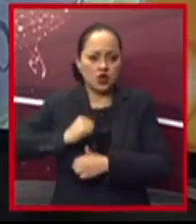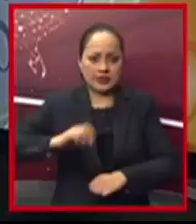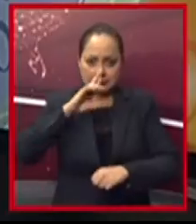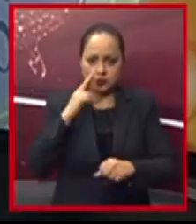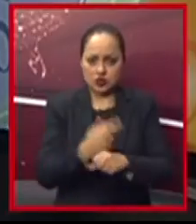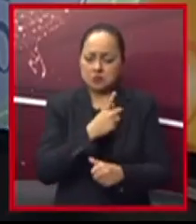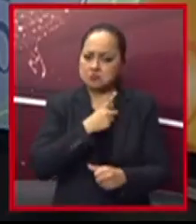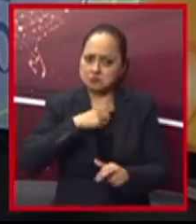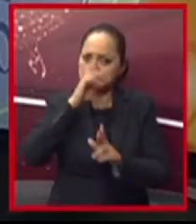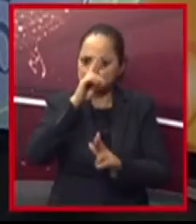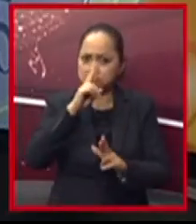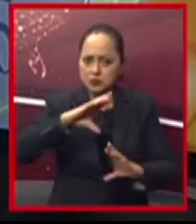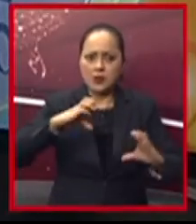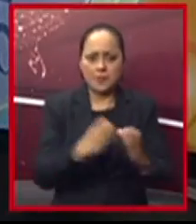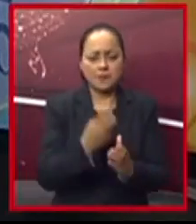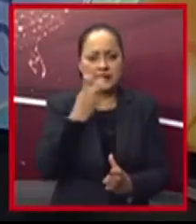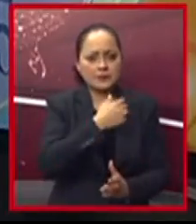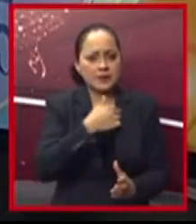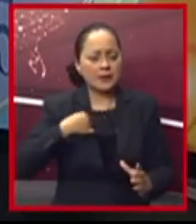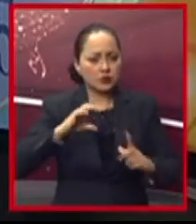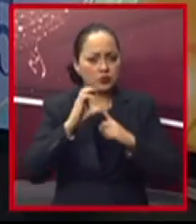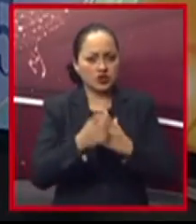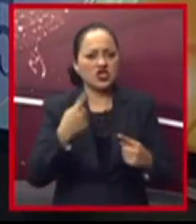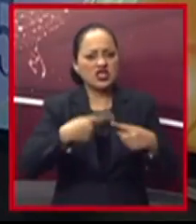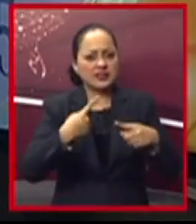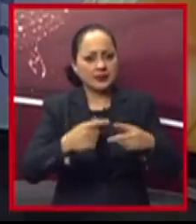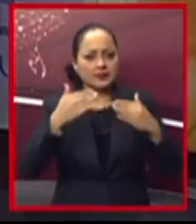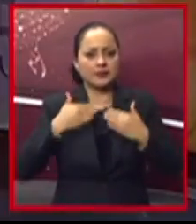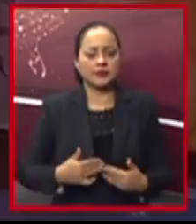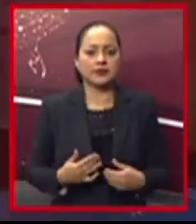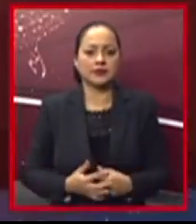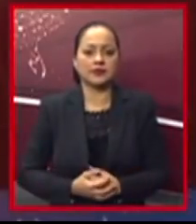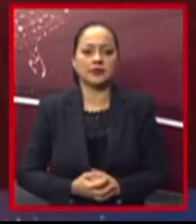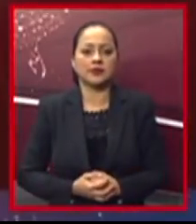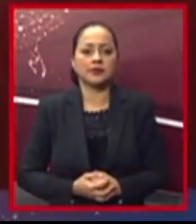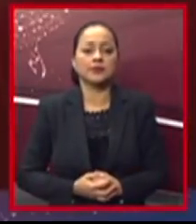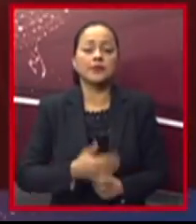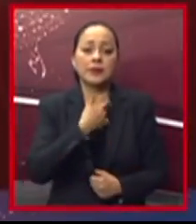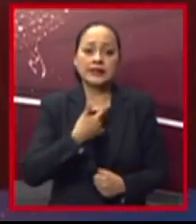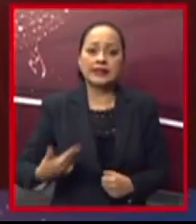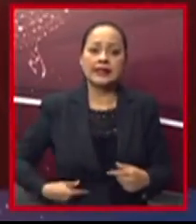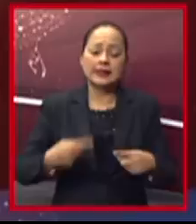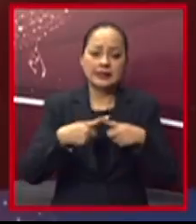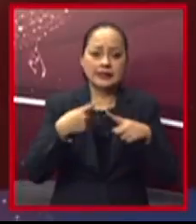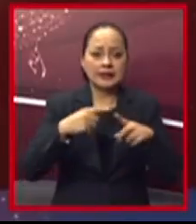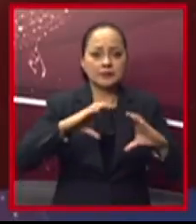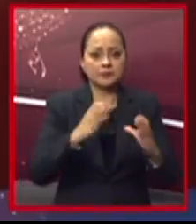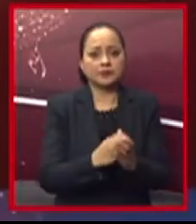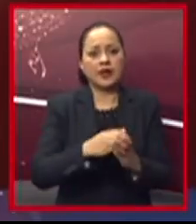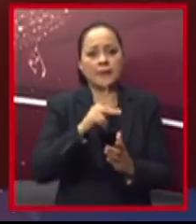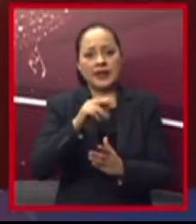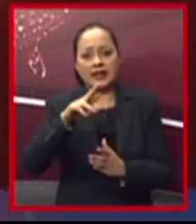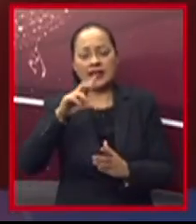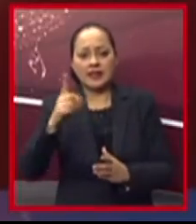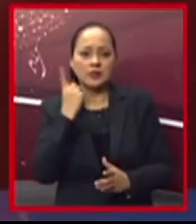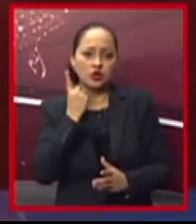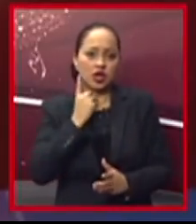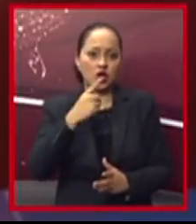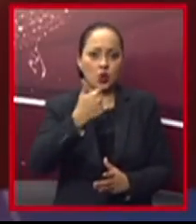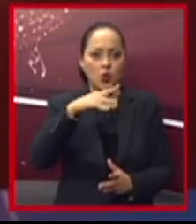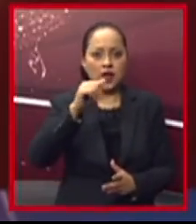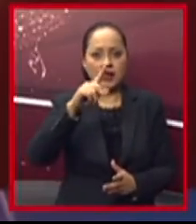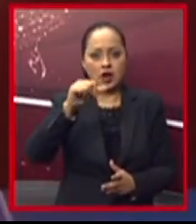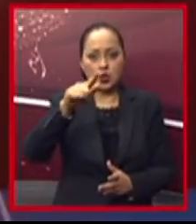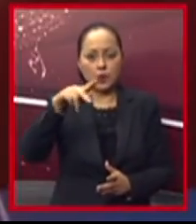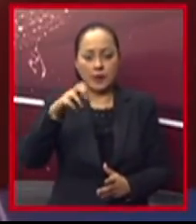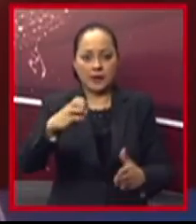autoridades. Los integrantes de dicha comisión son los siguientes. En la presidencia, el diputado del PRD, Guadalupe Acosta